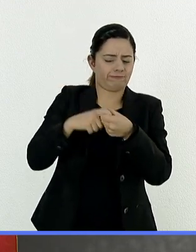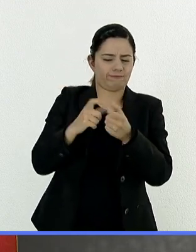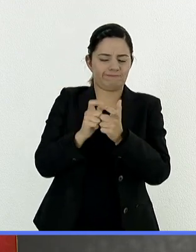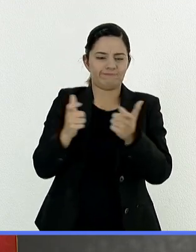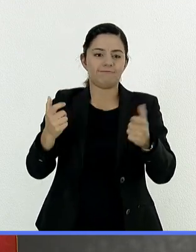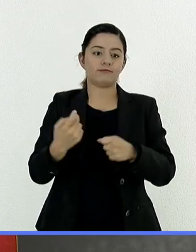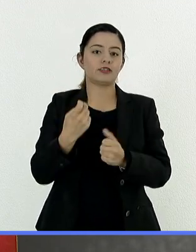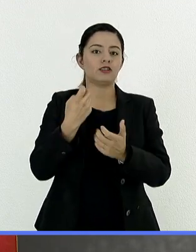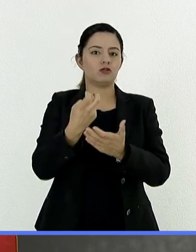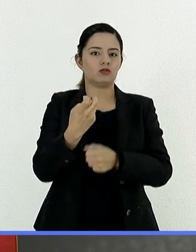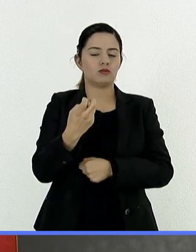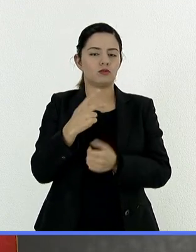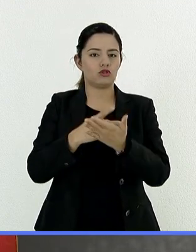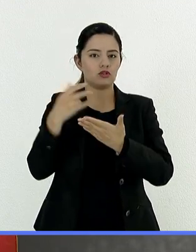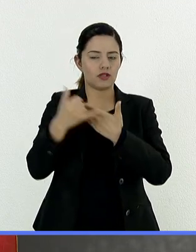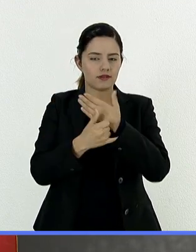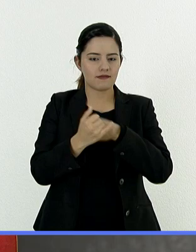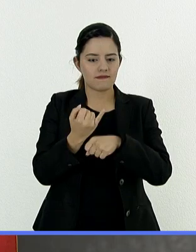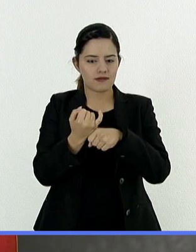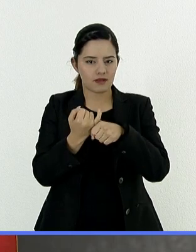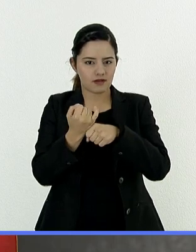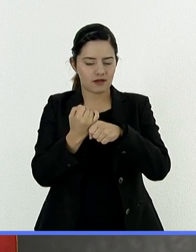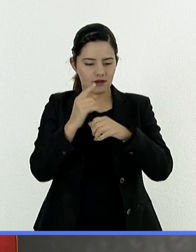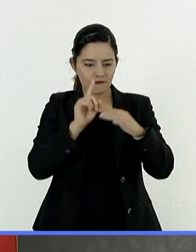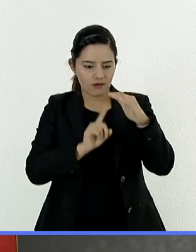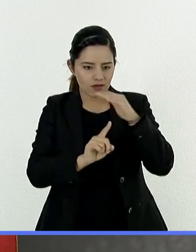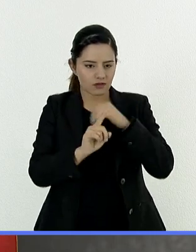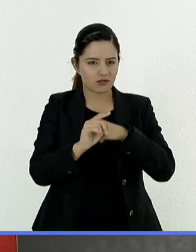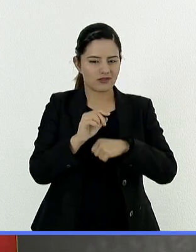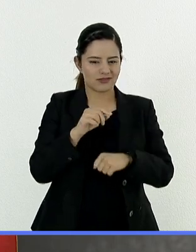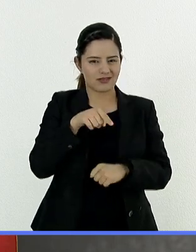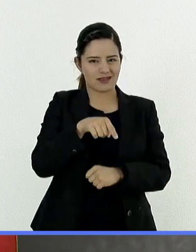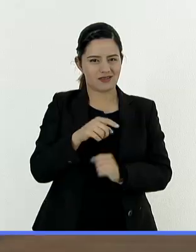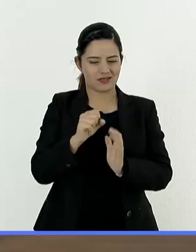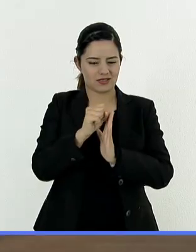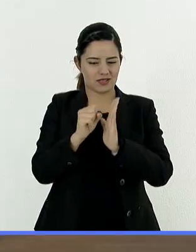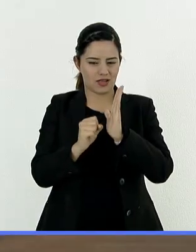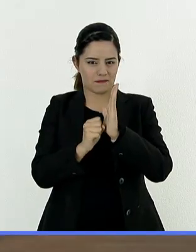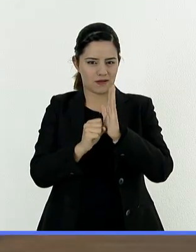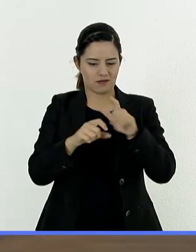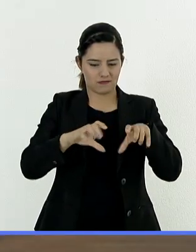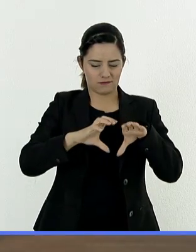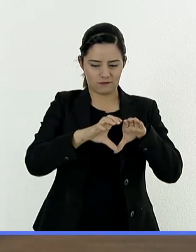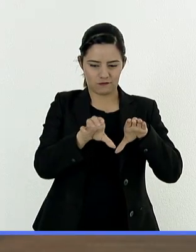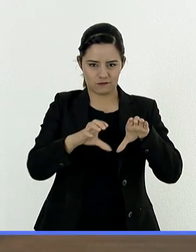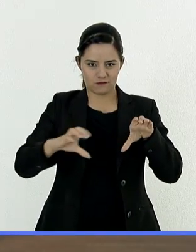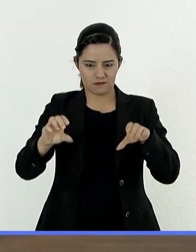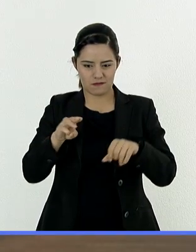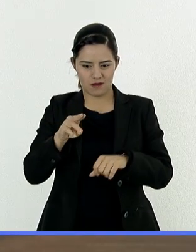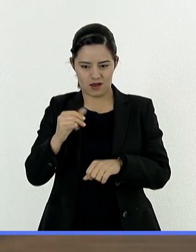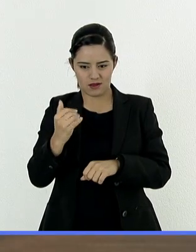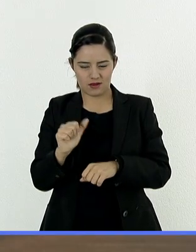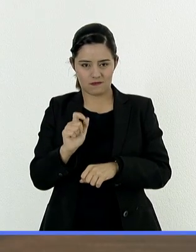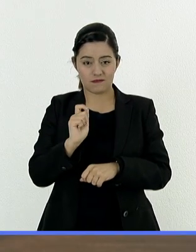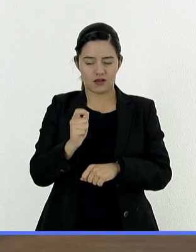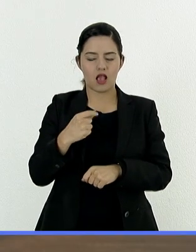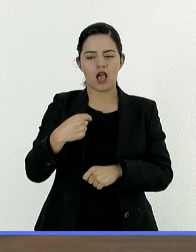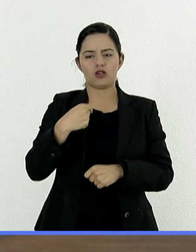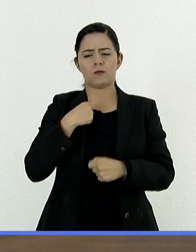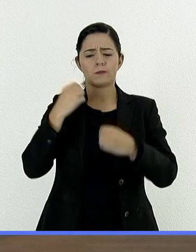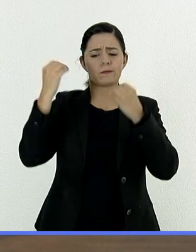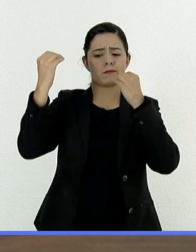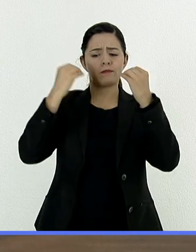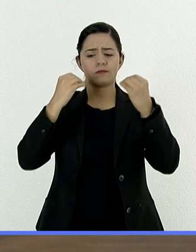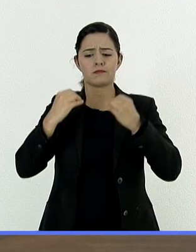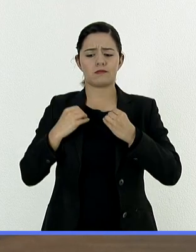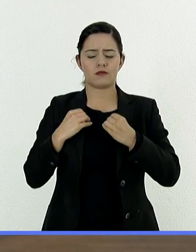la exploración la investigación de Cuevas mayas de los sistemas subterráneos no se limita nada más a ponerte un par de tanques bajar